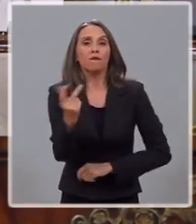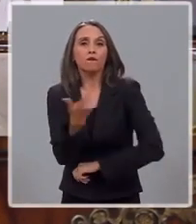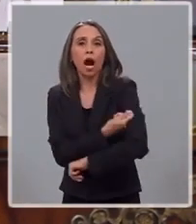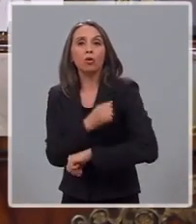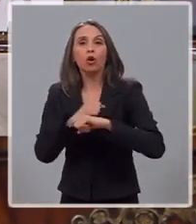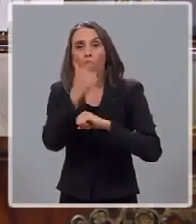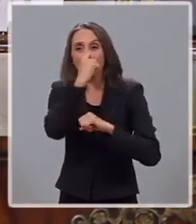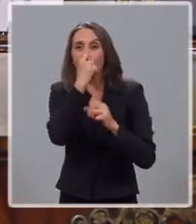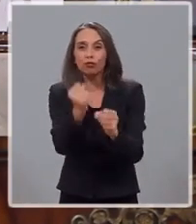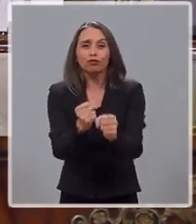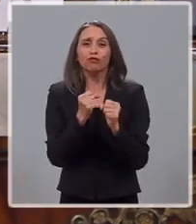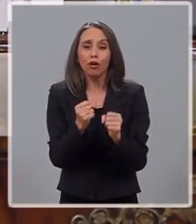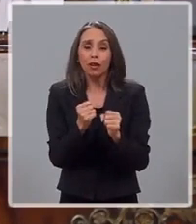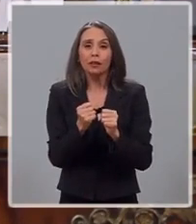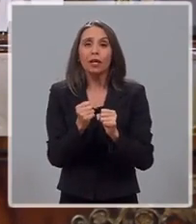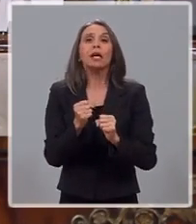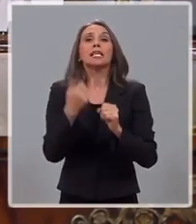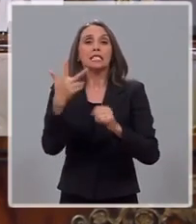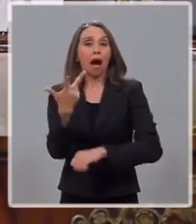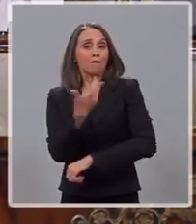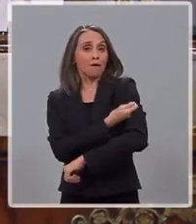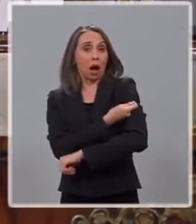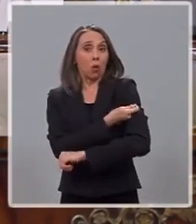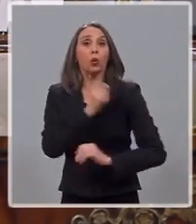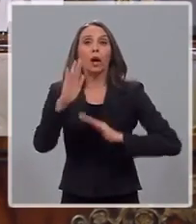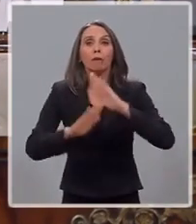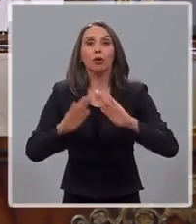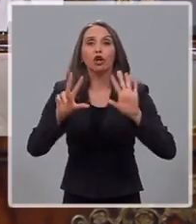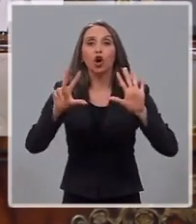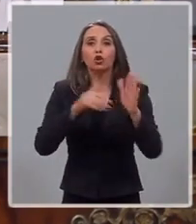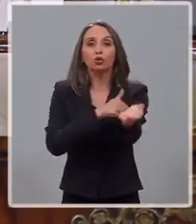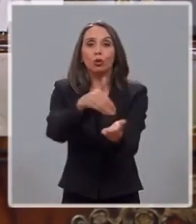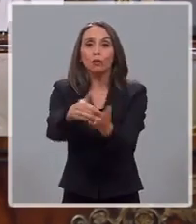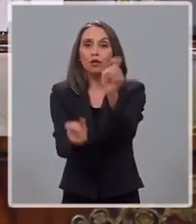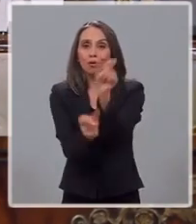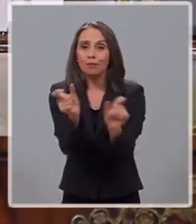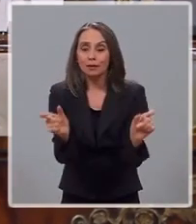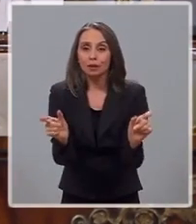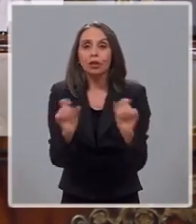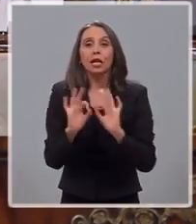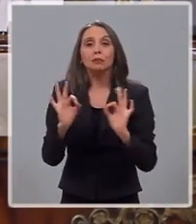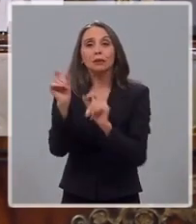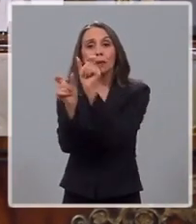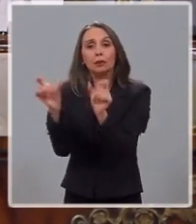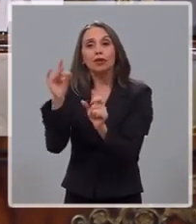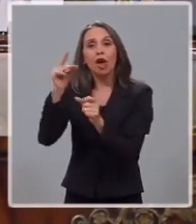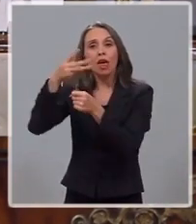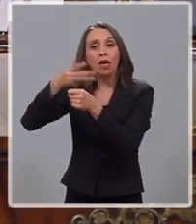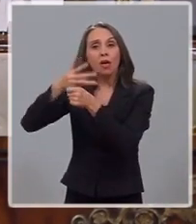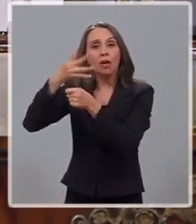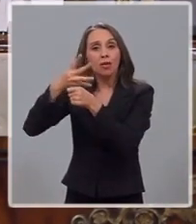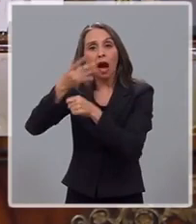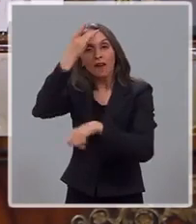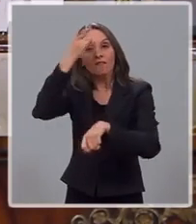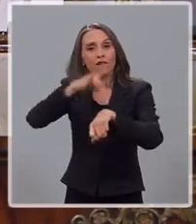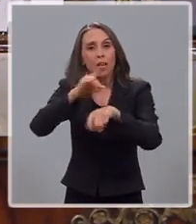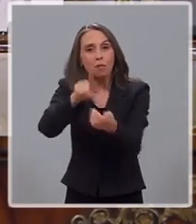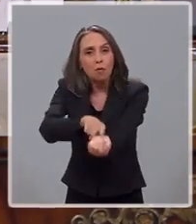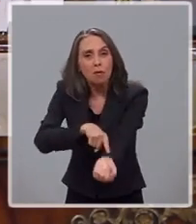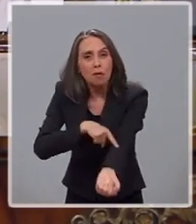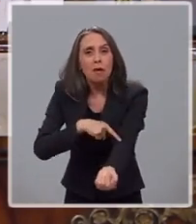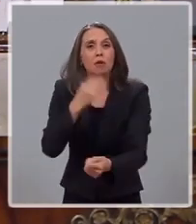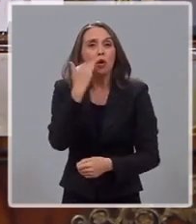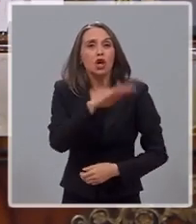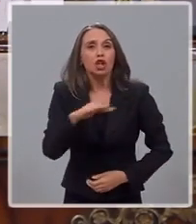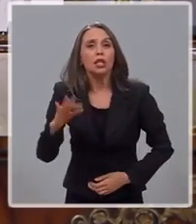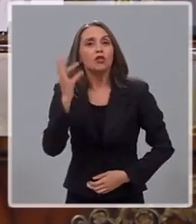que permitirá proteger a 8 millones de personas y muy especialmente a los adultos mayores enfermos crónicos niños y